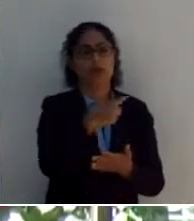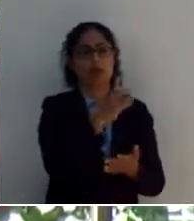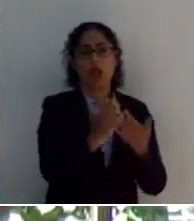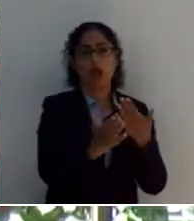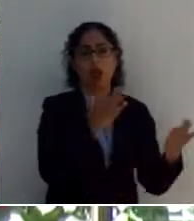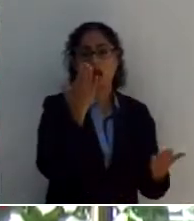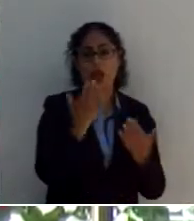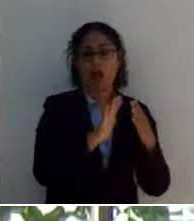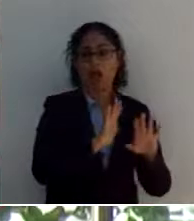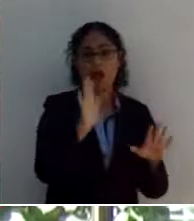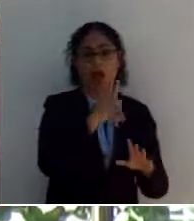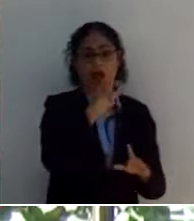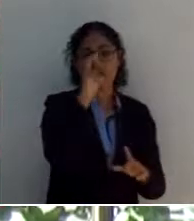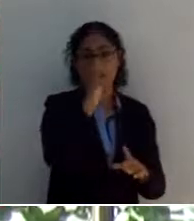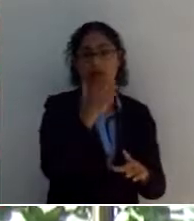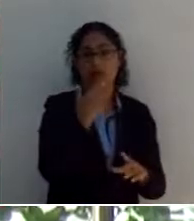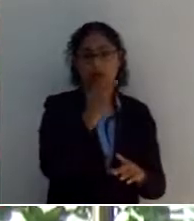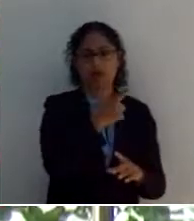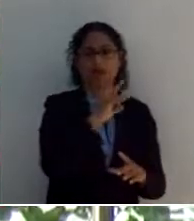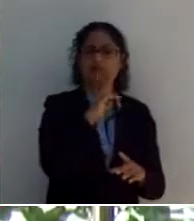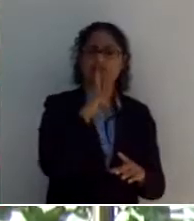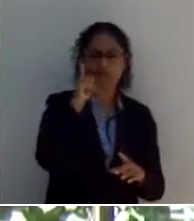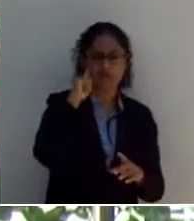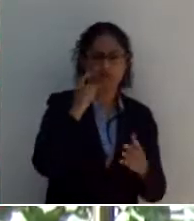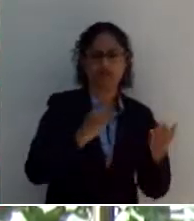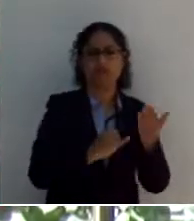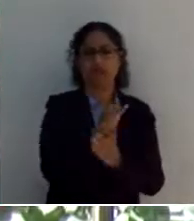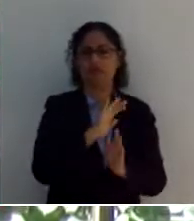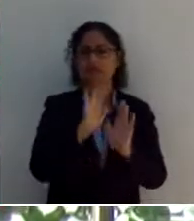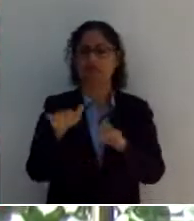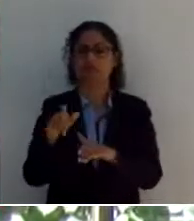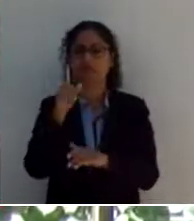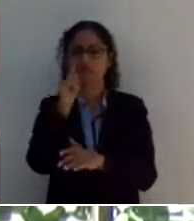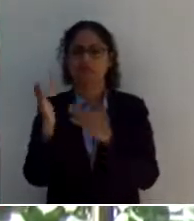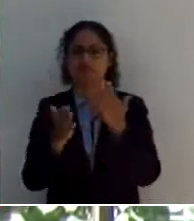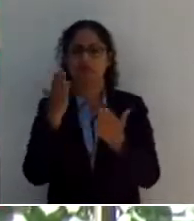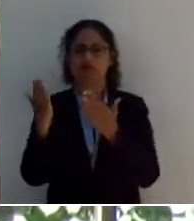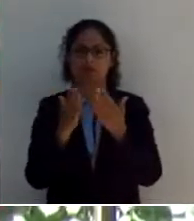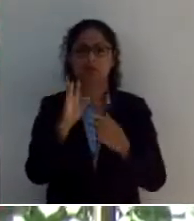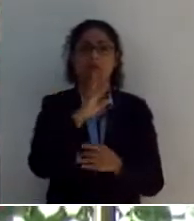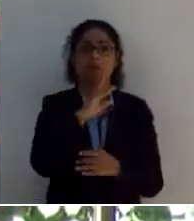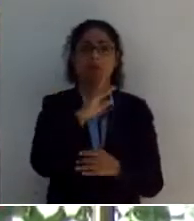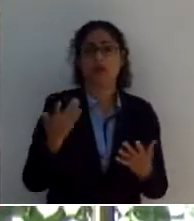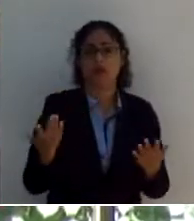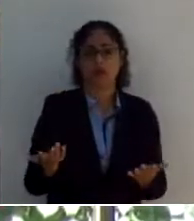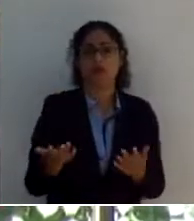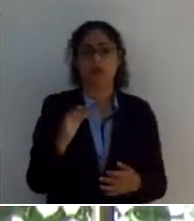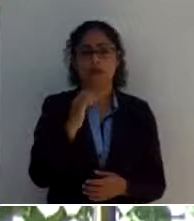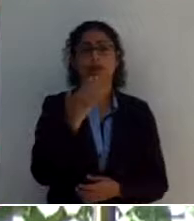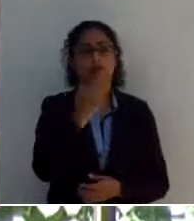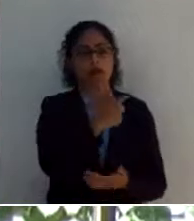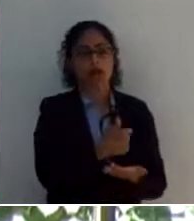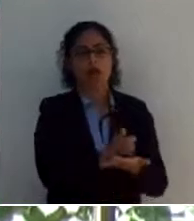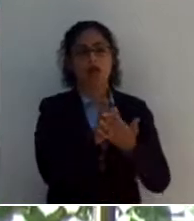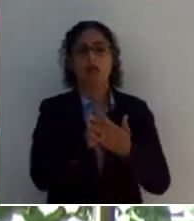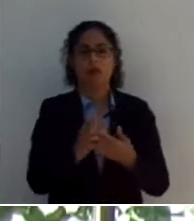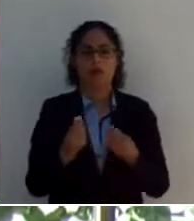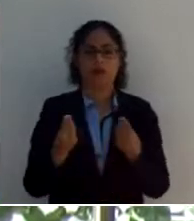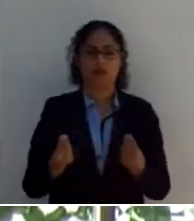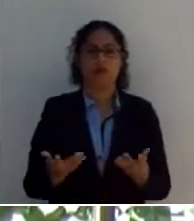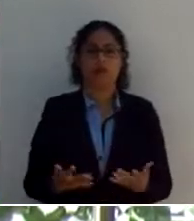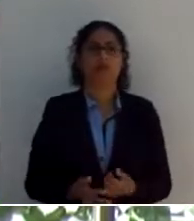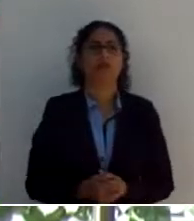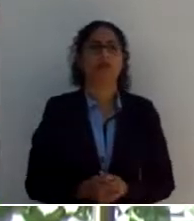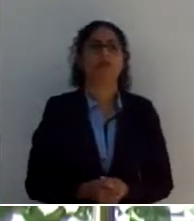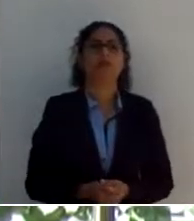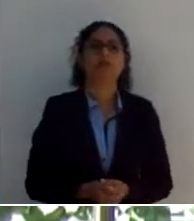carrera y decidieron ingresar a esta profesión, cosa que nos va a ayudar mucho.